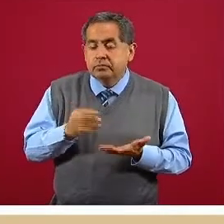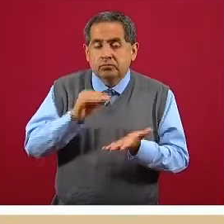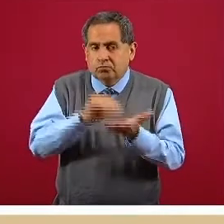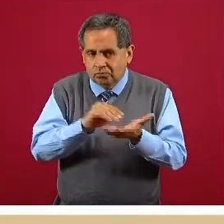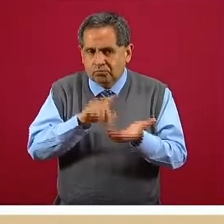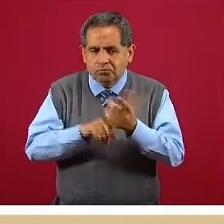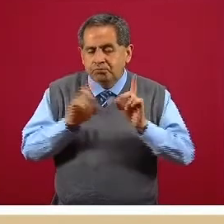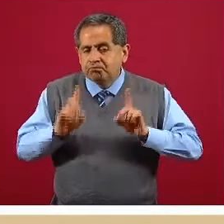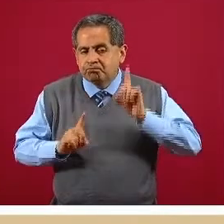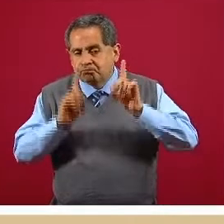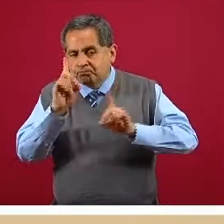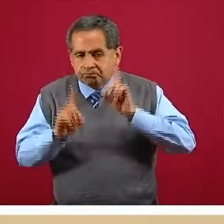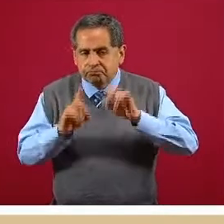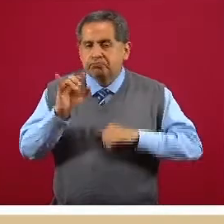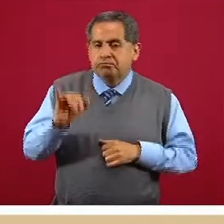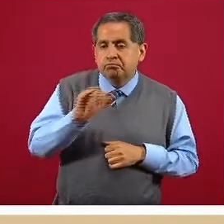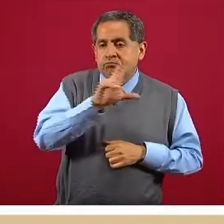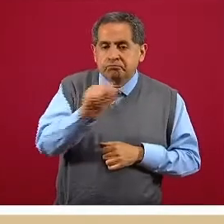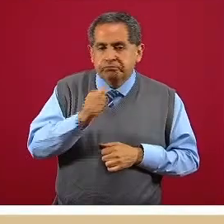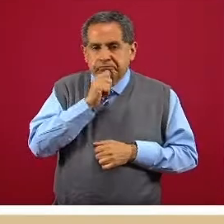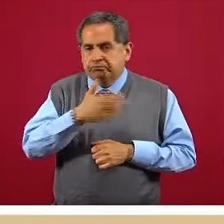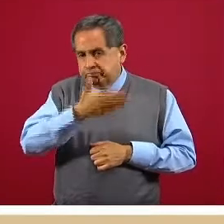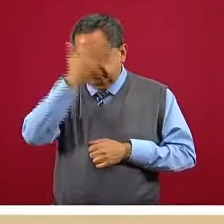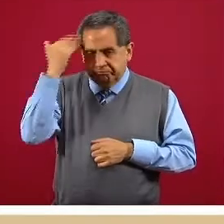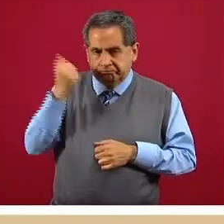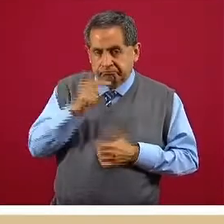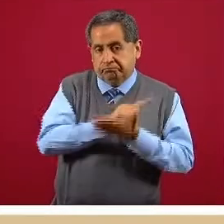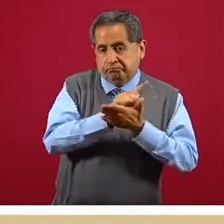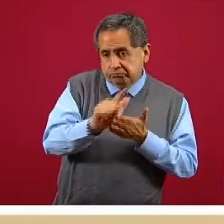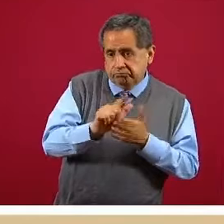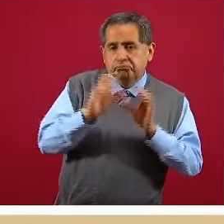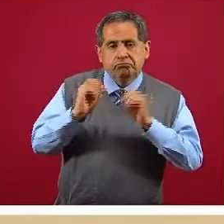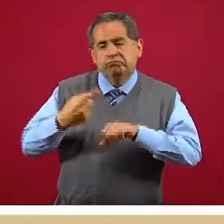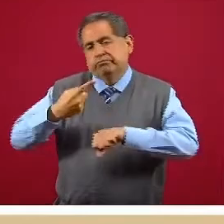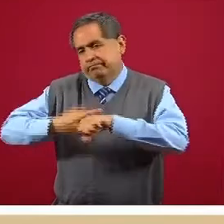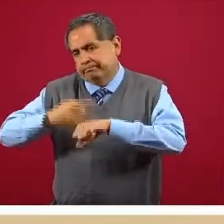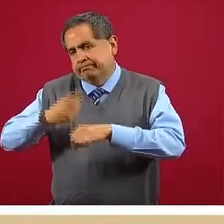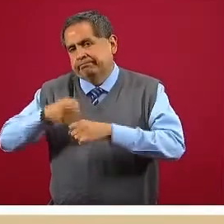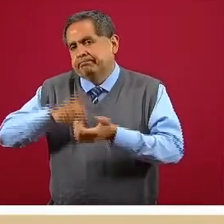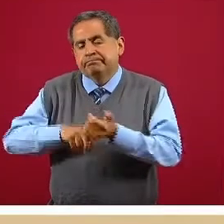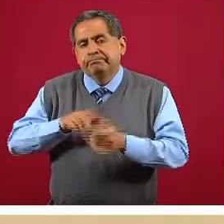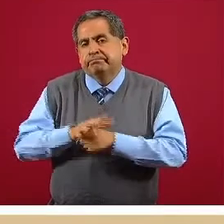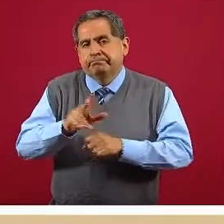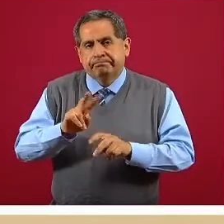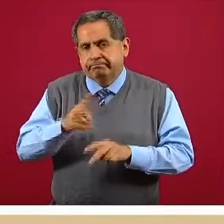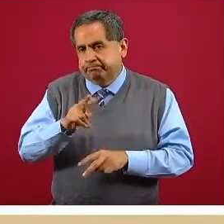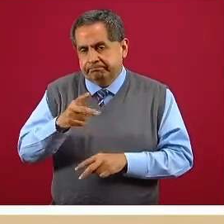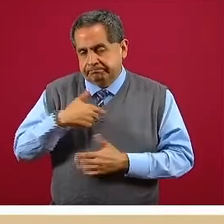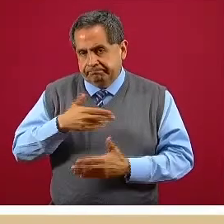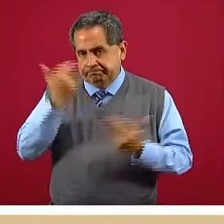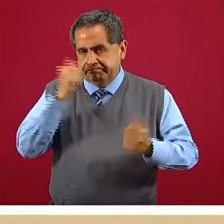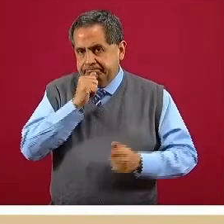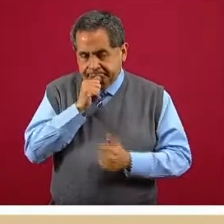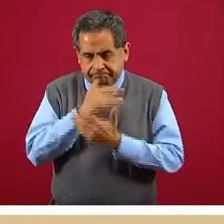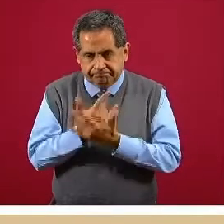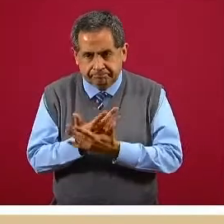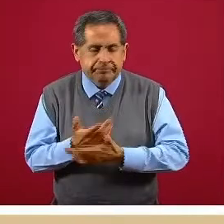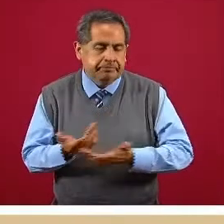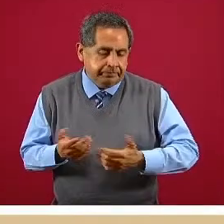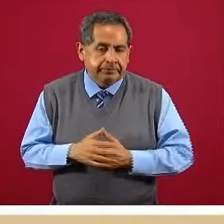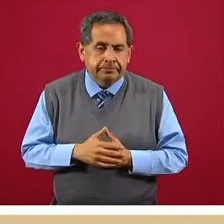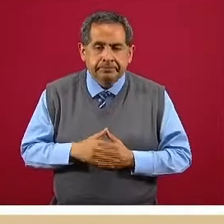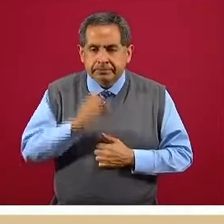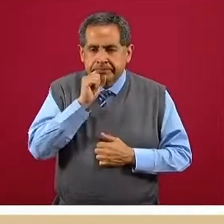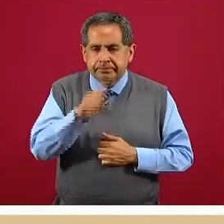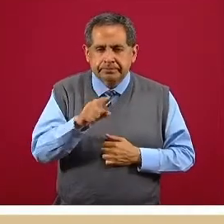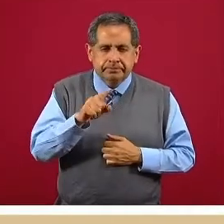que aún son sospechosas. Estamos esperando su resultado de laboratorio, y tenemos también identificado en la línea